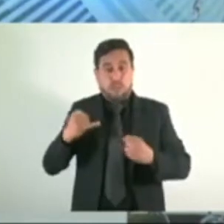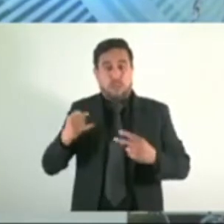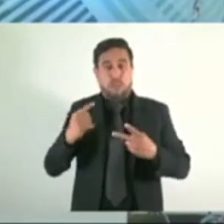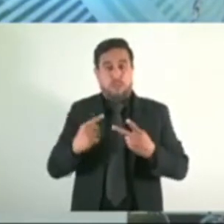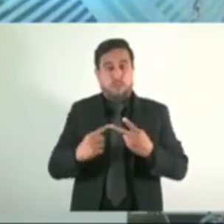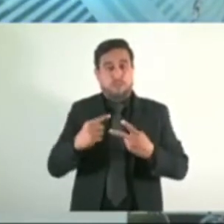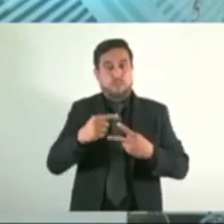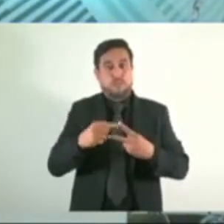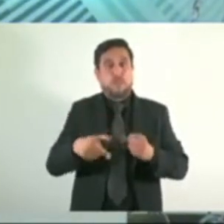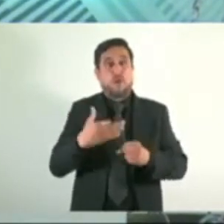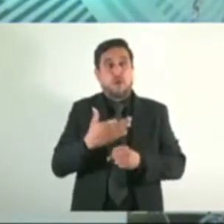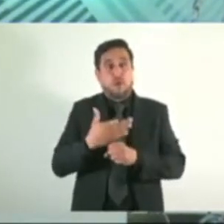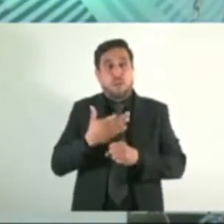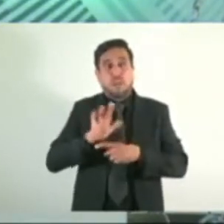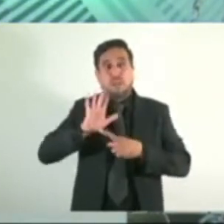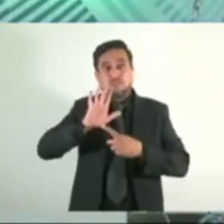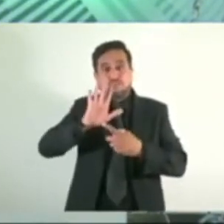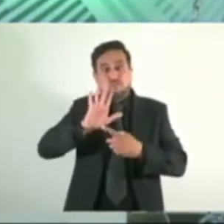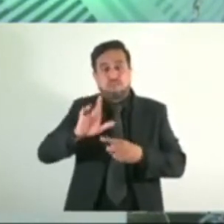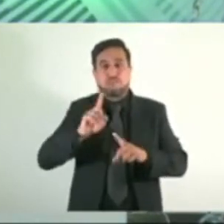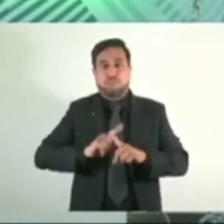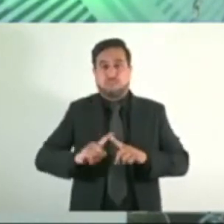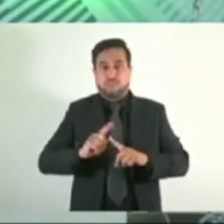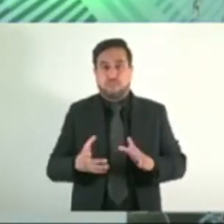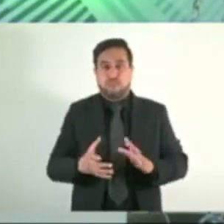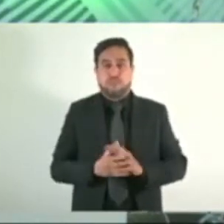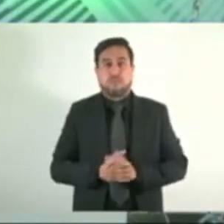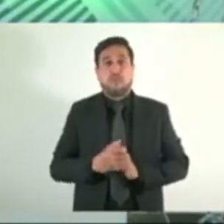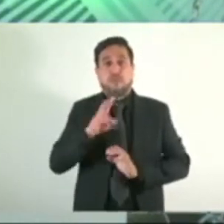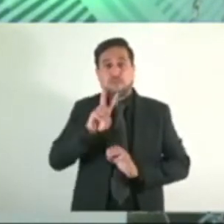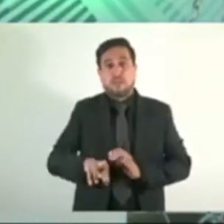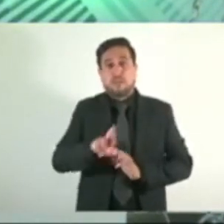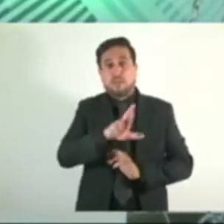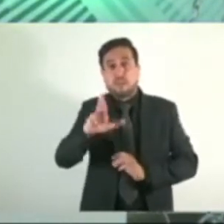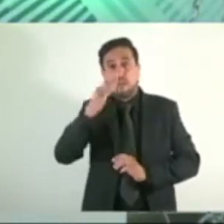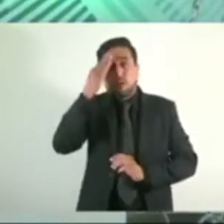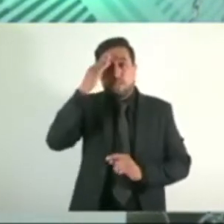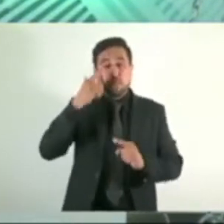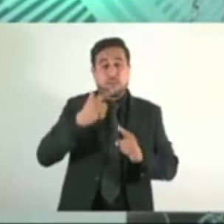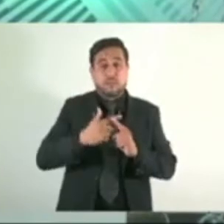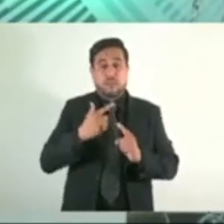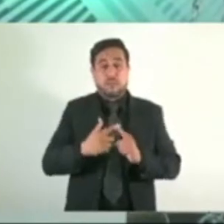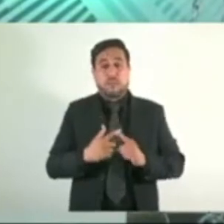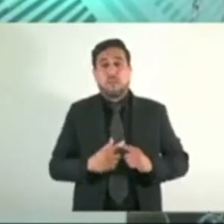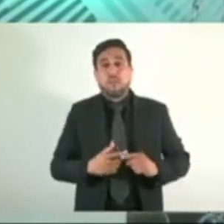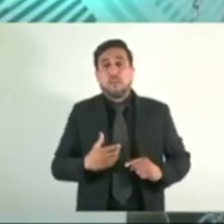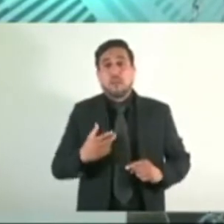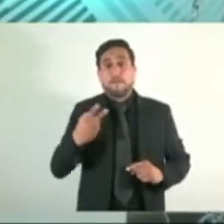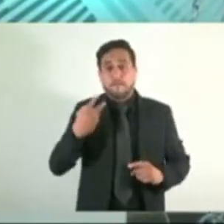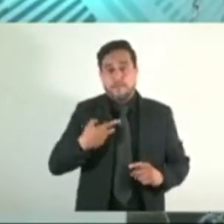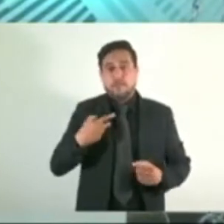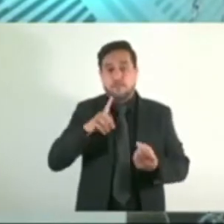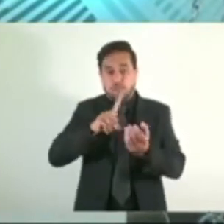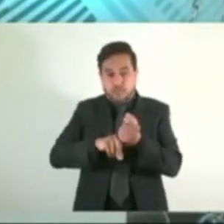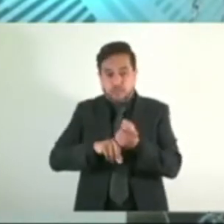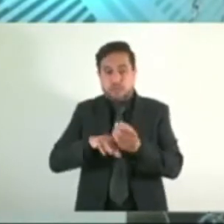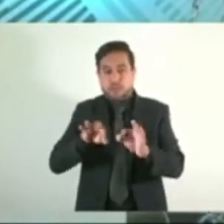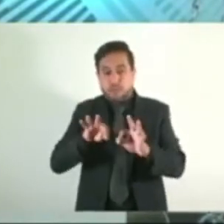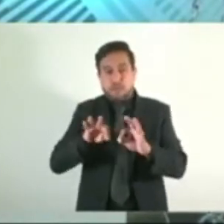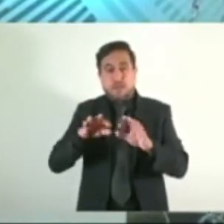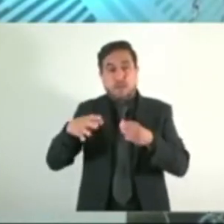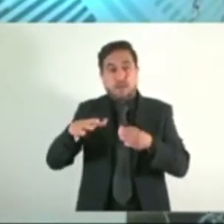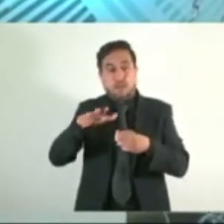por estos buenos resultados. Nuestro reconocimiento también a las y los colaboradores de esta